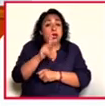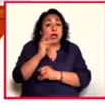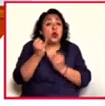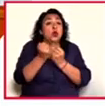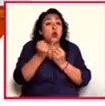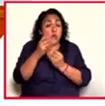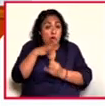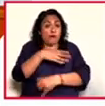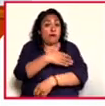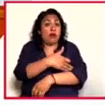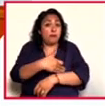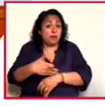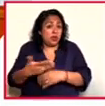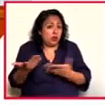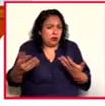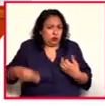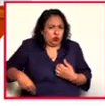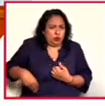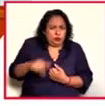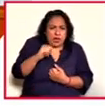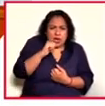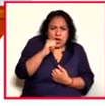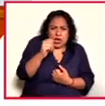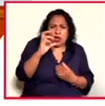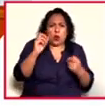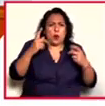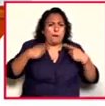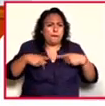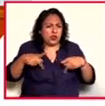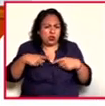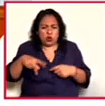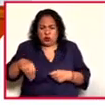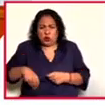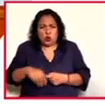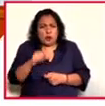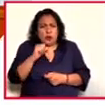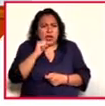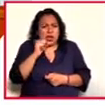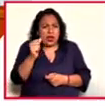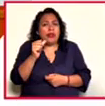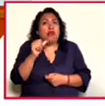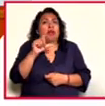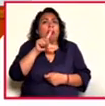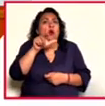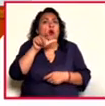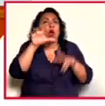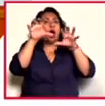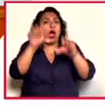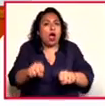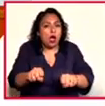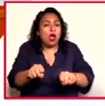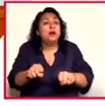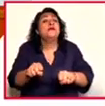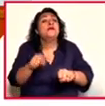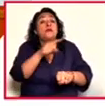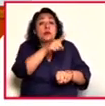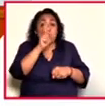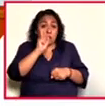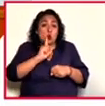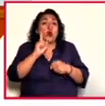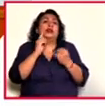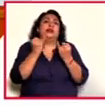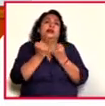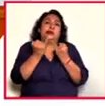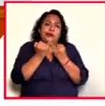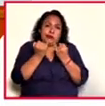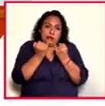inocentes o hay actores inocentes en esto, que son capturados, y ellas también son metidas en